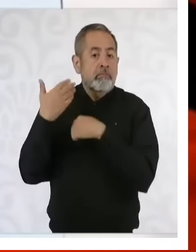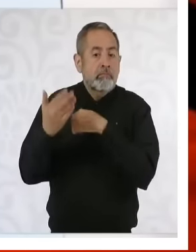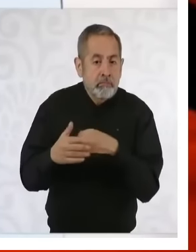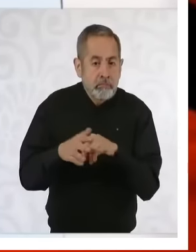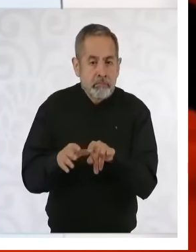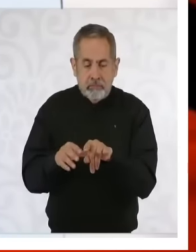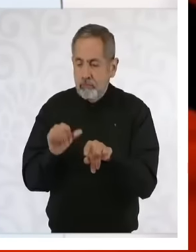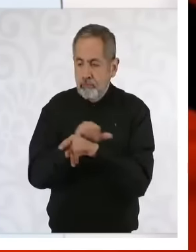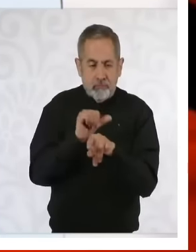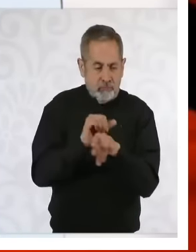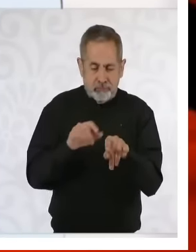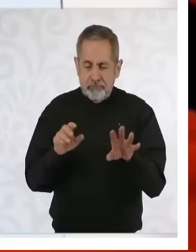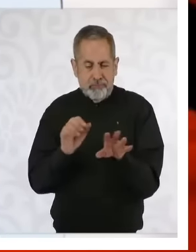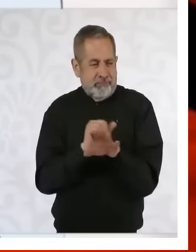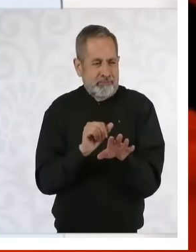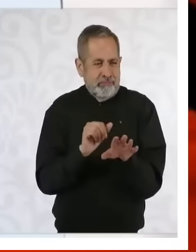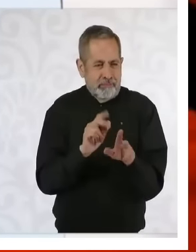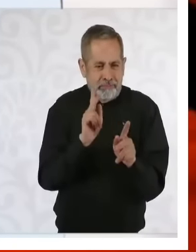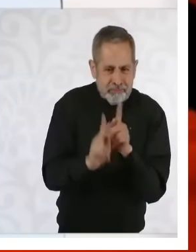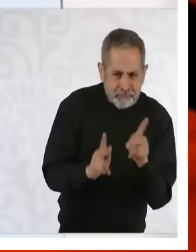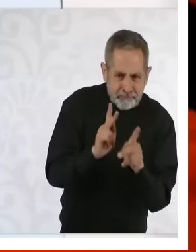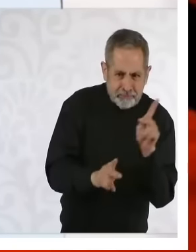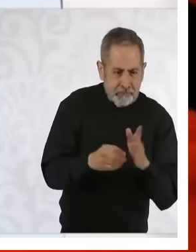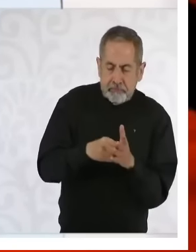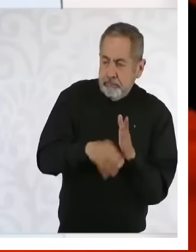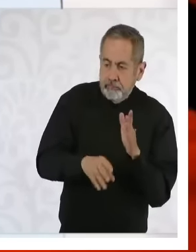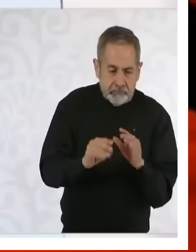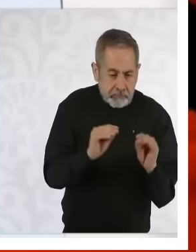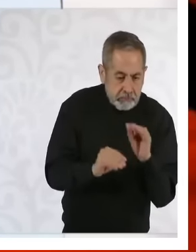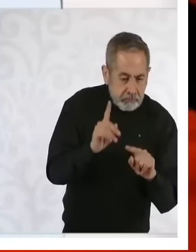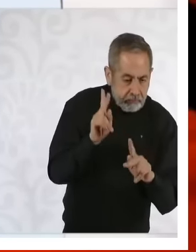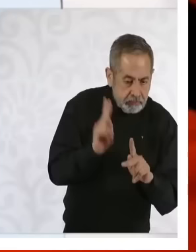contenedor el resto de la motocicleta. Pues esas son evasiones